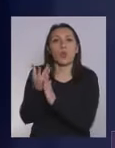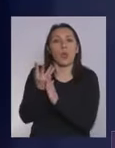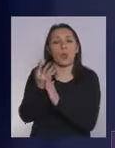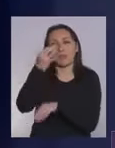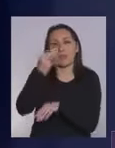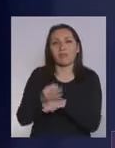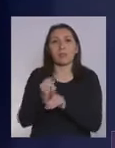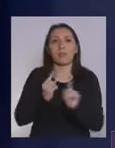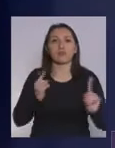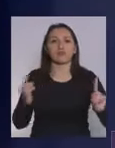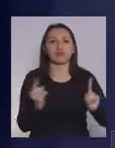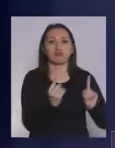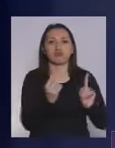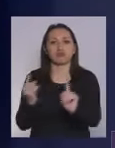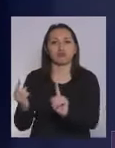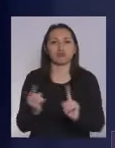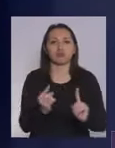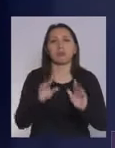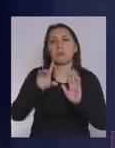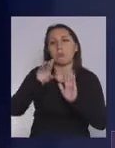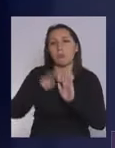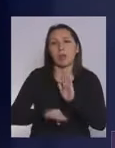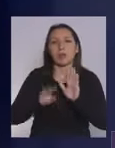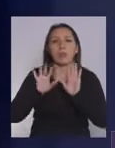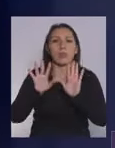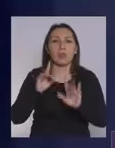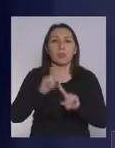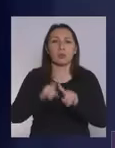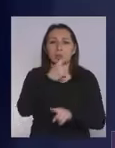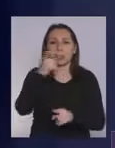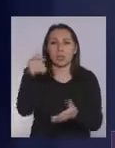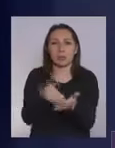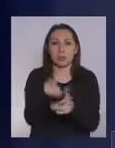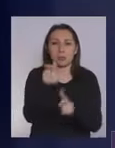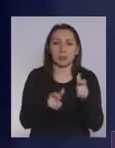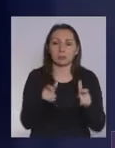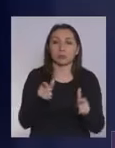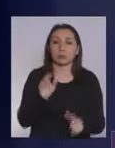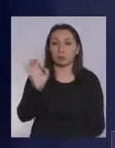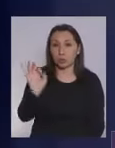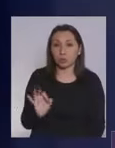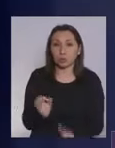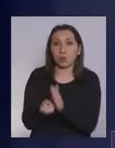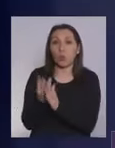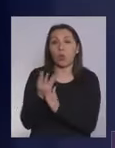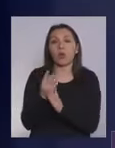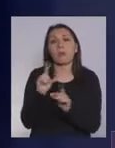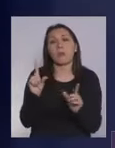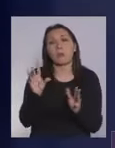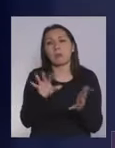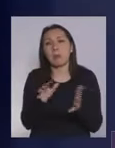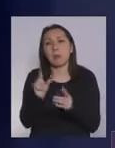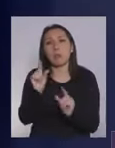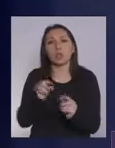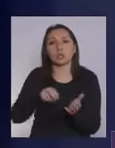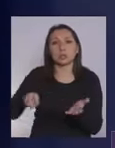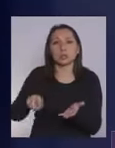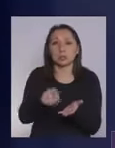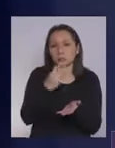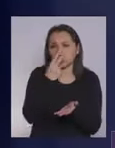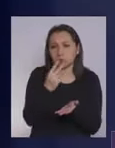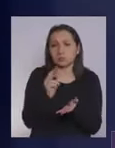móviles que son menos de 10 por 100.000 habitantes una tasa de casos nuevos de media móvil eso también lo hemos